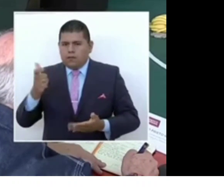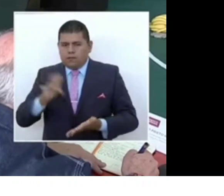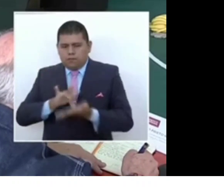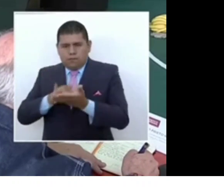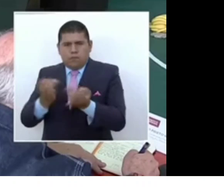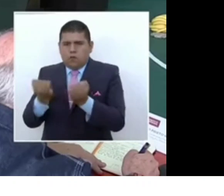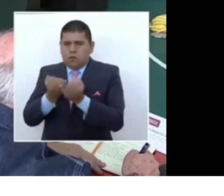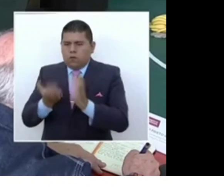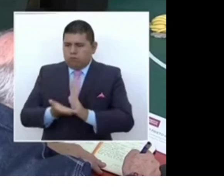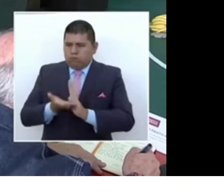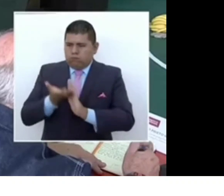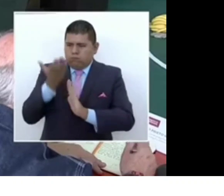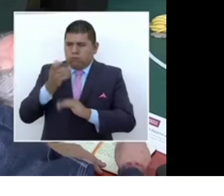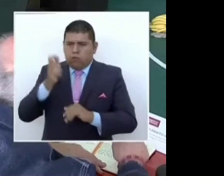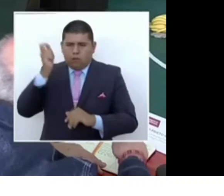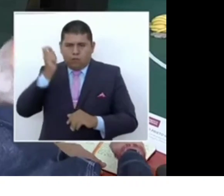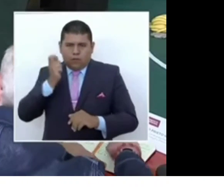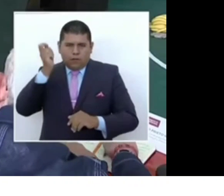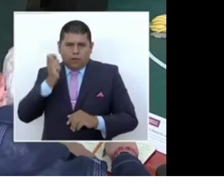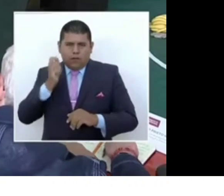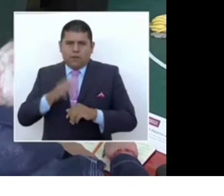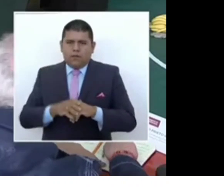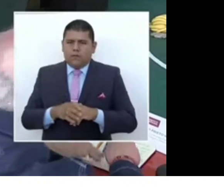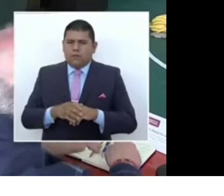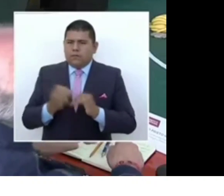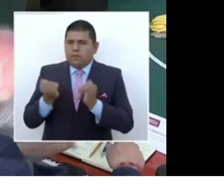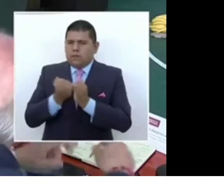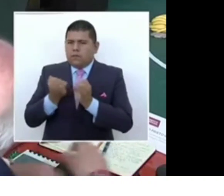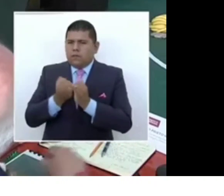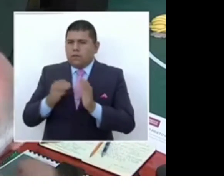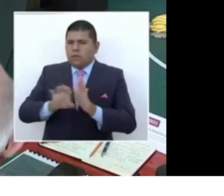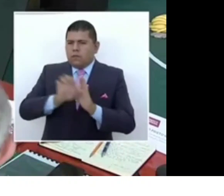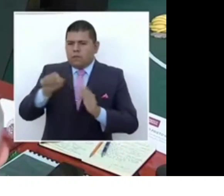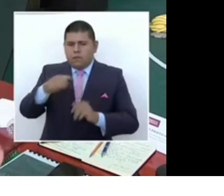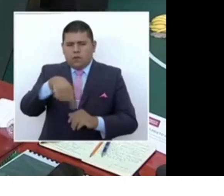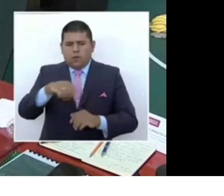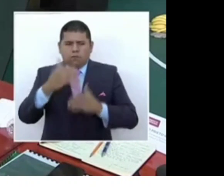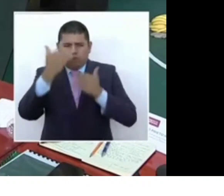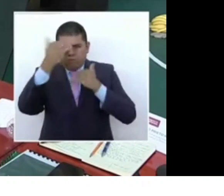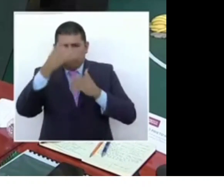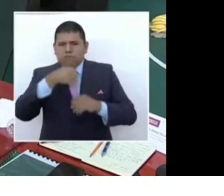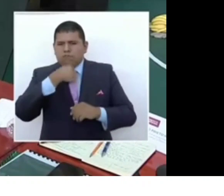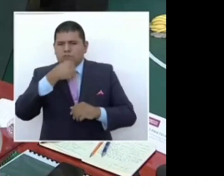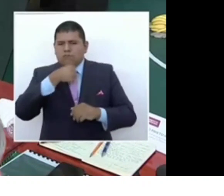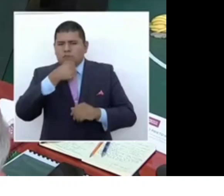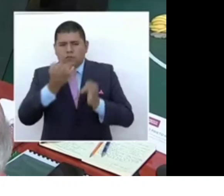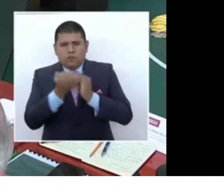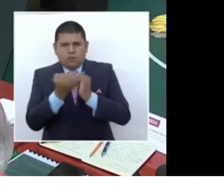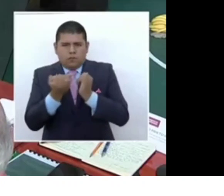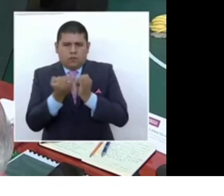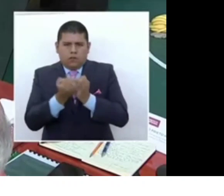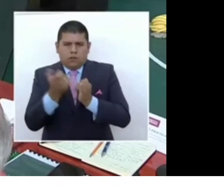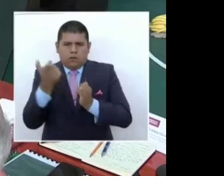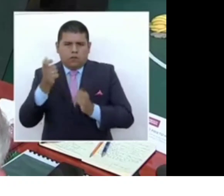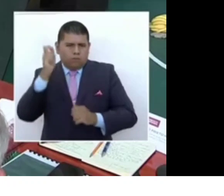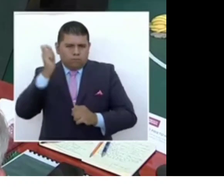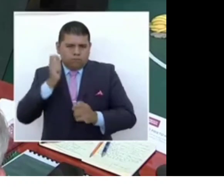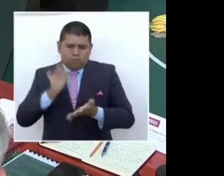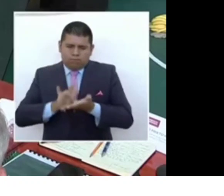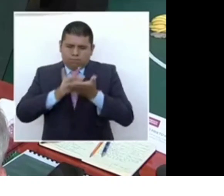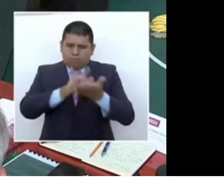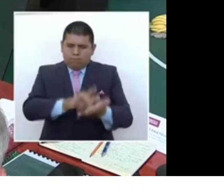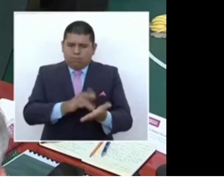incremento de acuerdo a la inflación. En el caso de adultos mayores también es un incremento